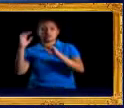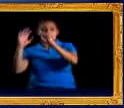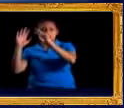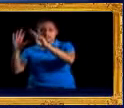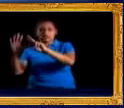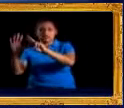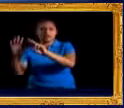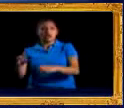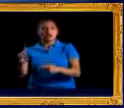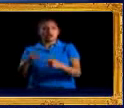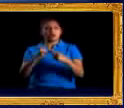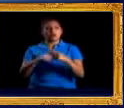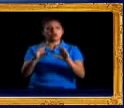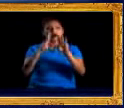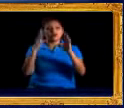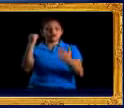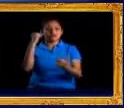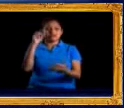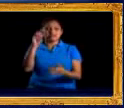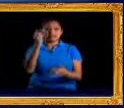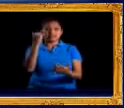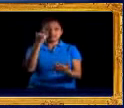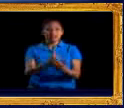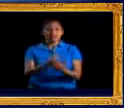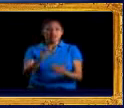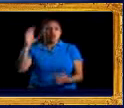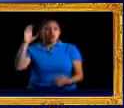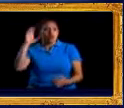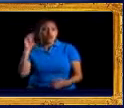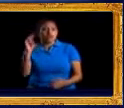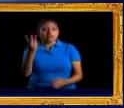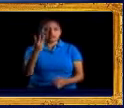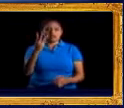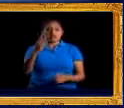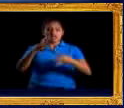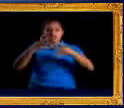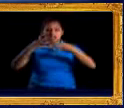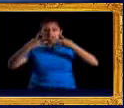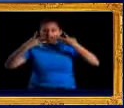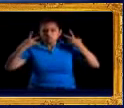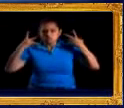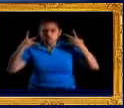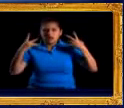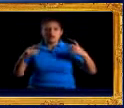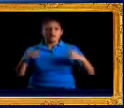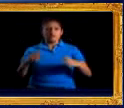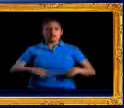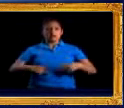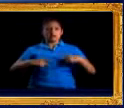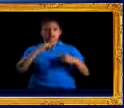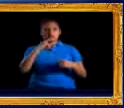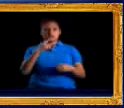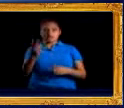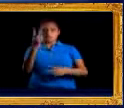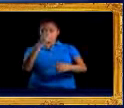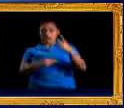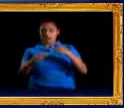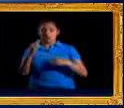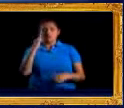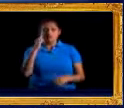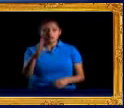tercer sello, oí la tercera criatura viviente decir: ven. Y vi y